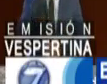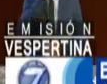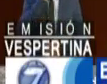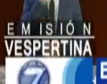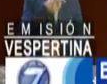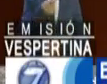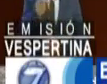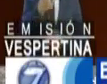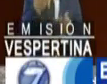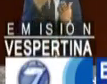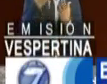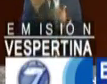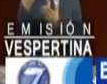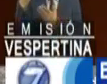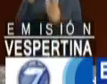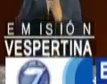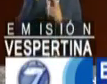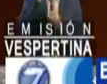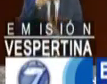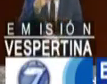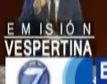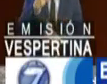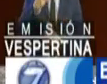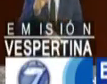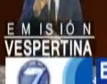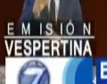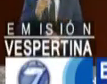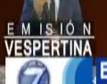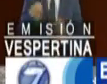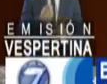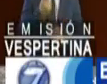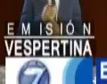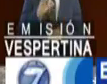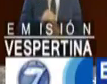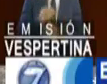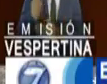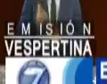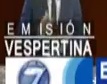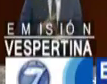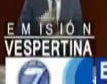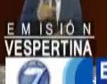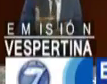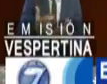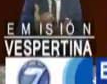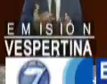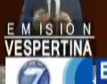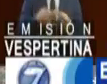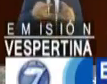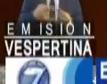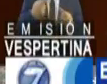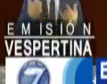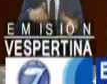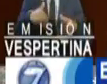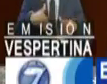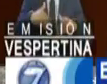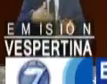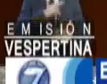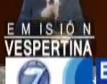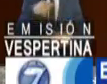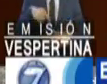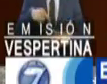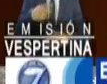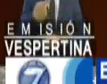muy sinceramente esta oportunidad de venir a este histórico acercamiento entre nuestras naciones. Agradezco